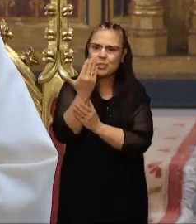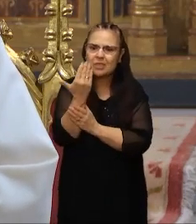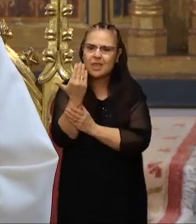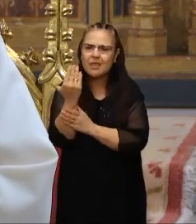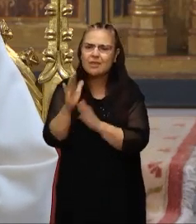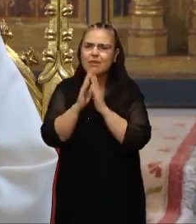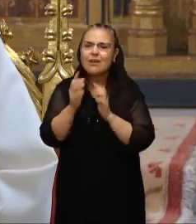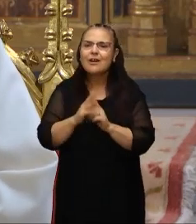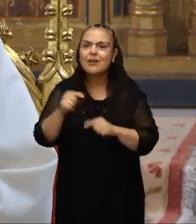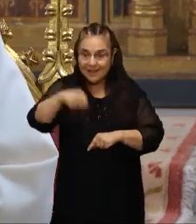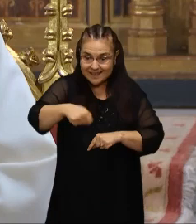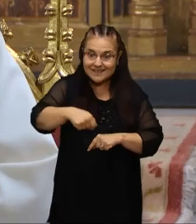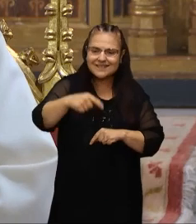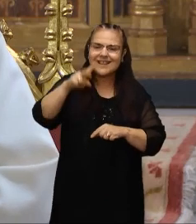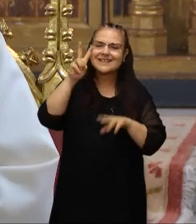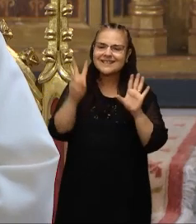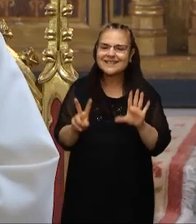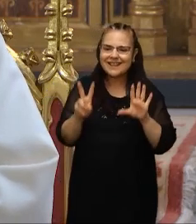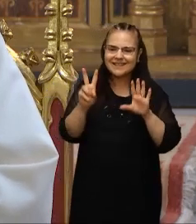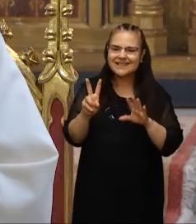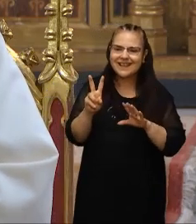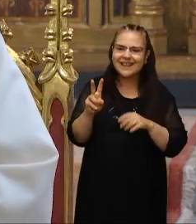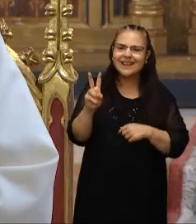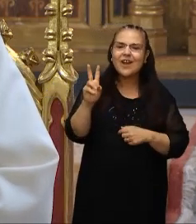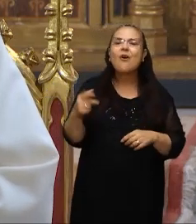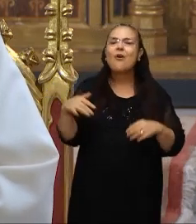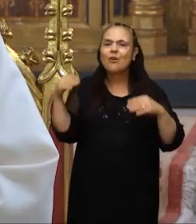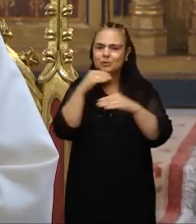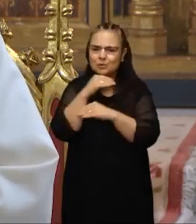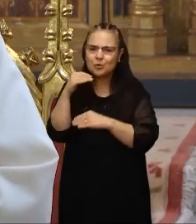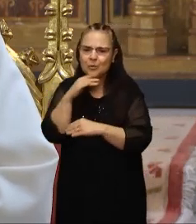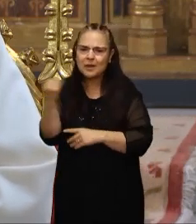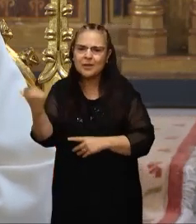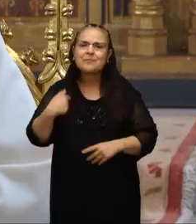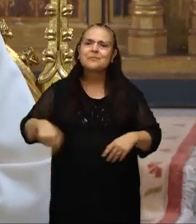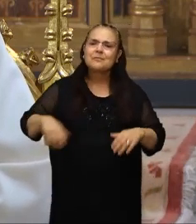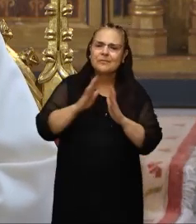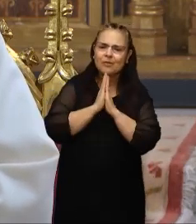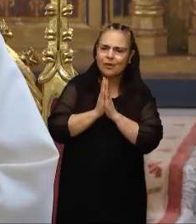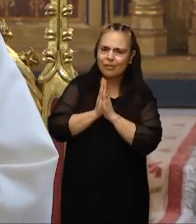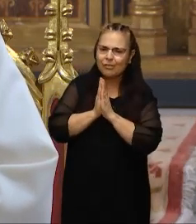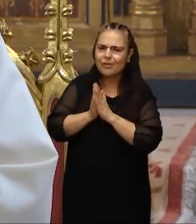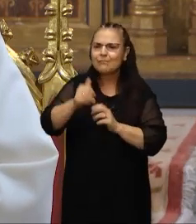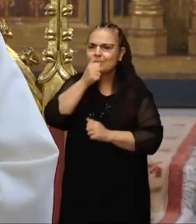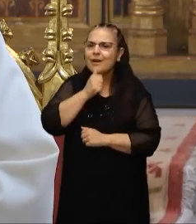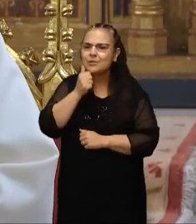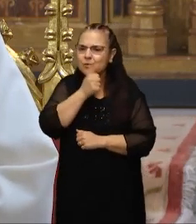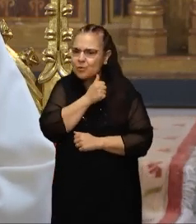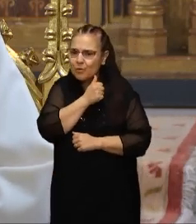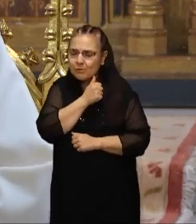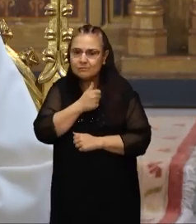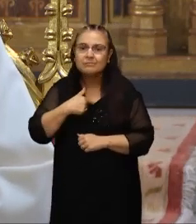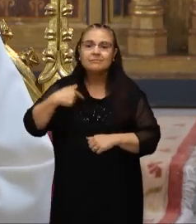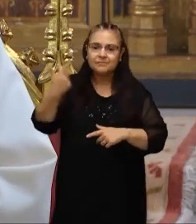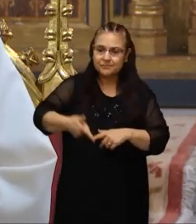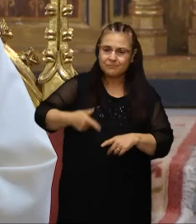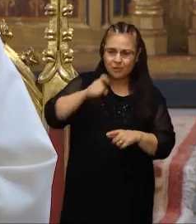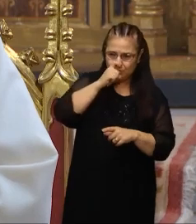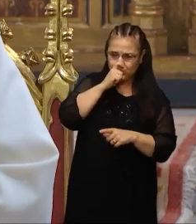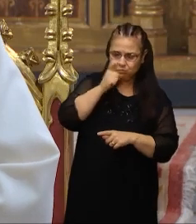este 7 de octubre, primer aniversario de la masacre perpetrada por Hamás en Israel, que ha marcado